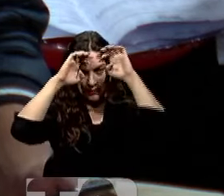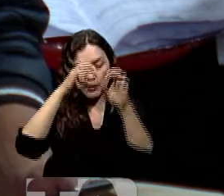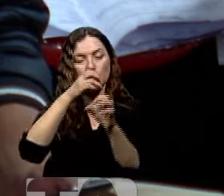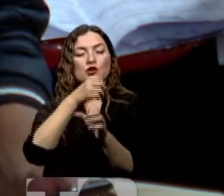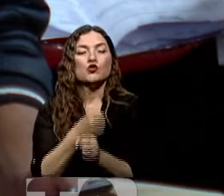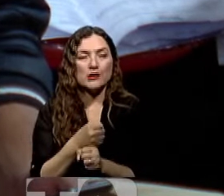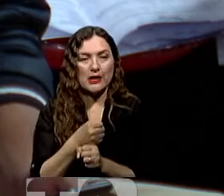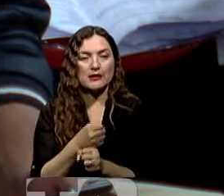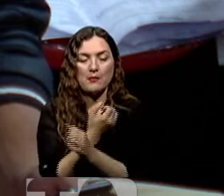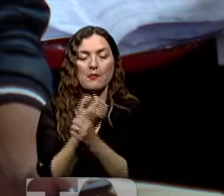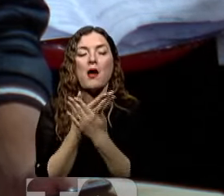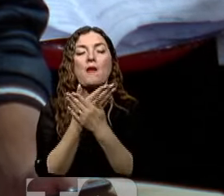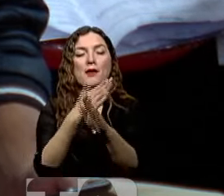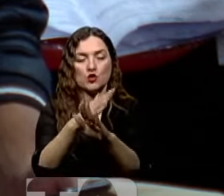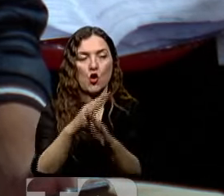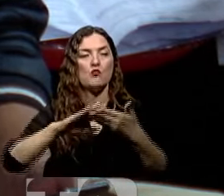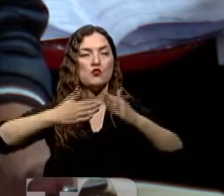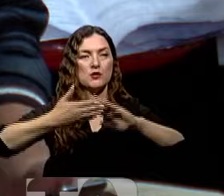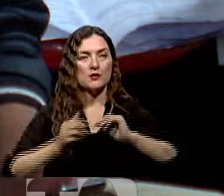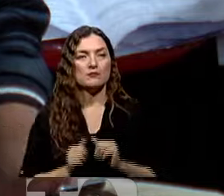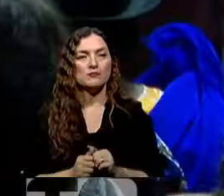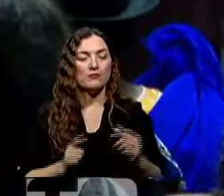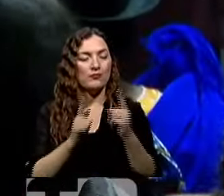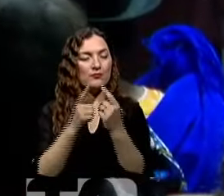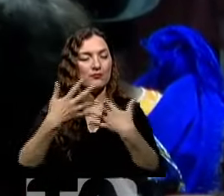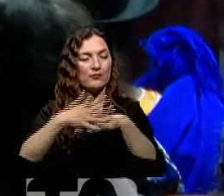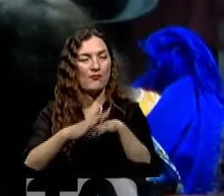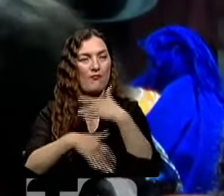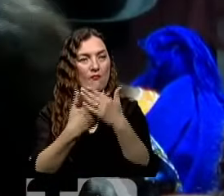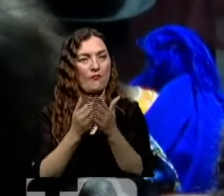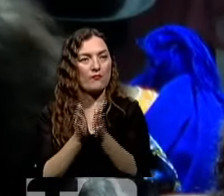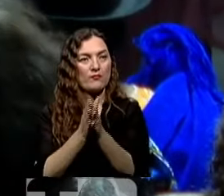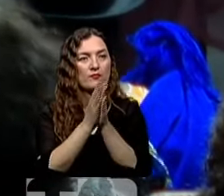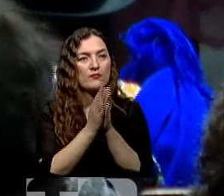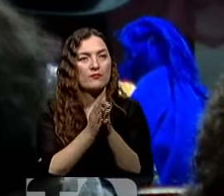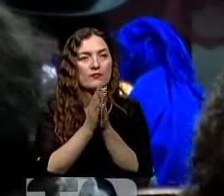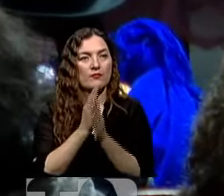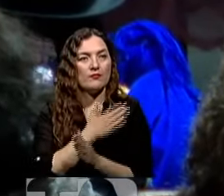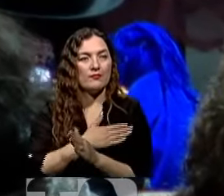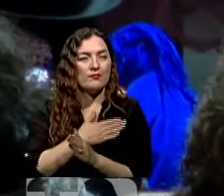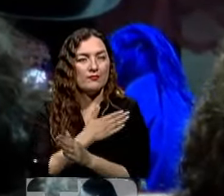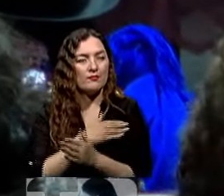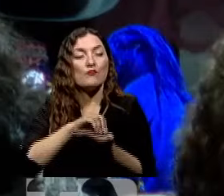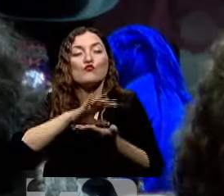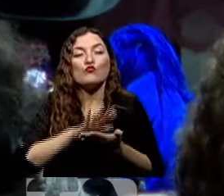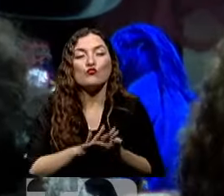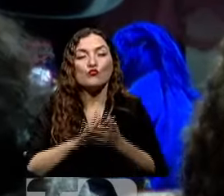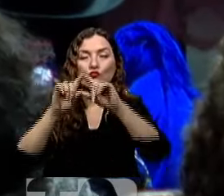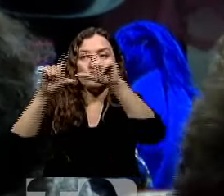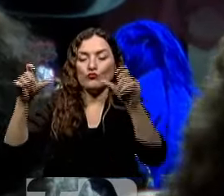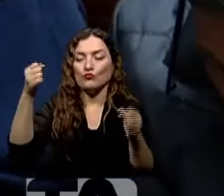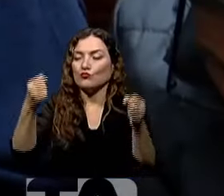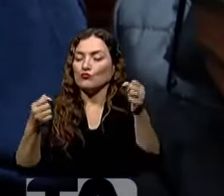y prevención comunitaria. Durante el encuentro, los integrantes del comité solicitaron la implementación de señalética de